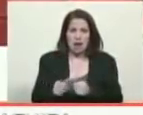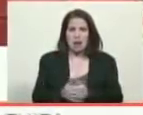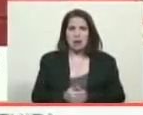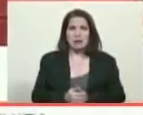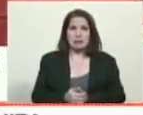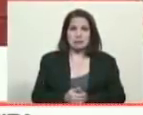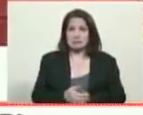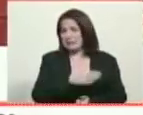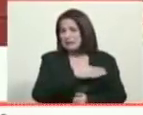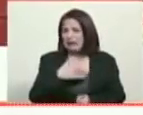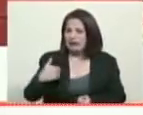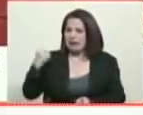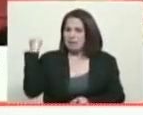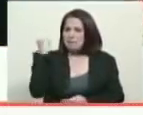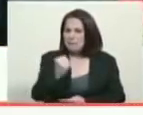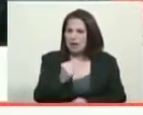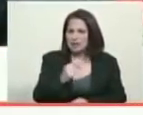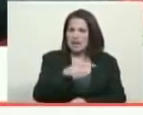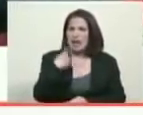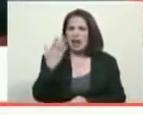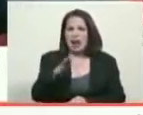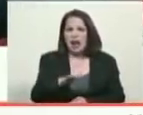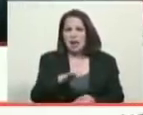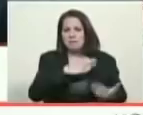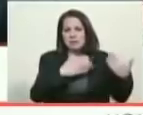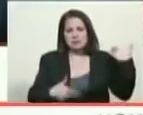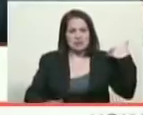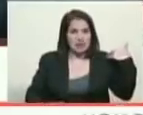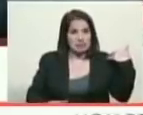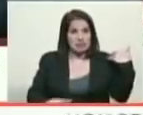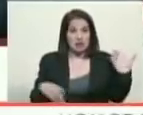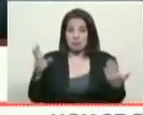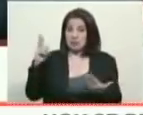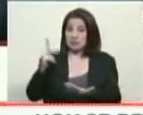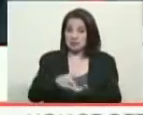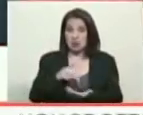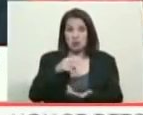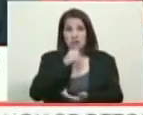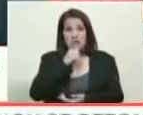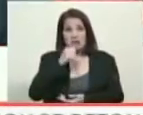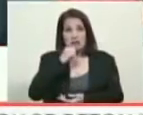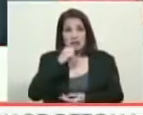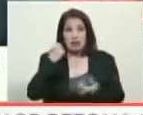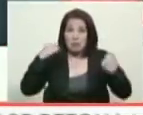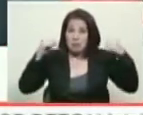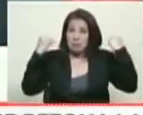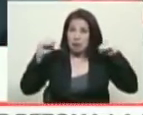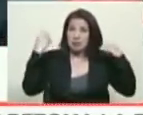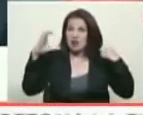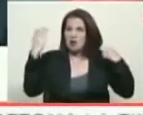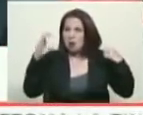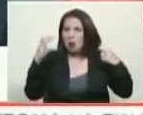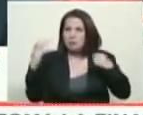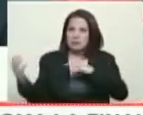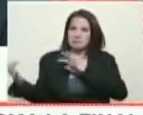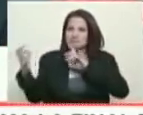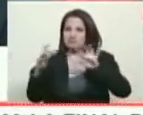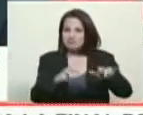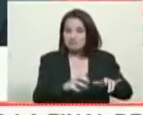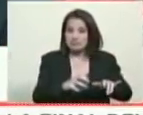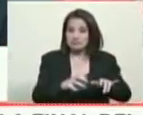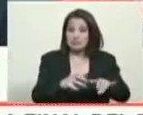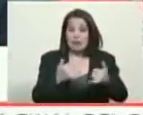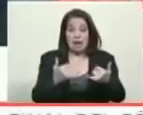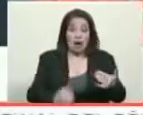magnicidio con una participación de donde el entrenamiento en colombia pero ahora vinieron con